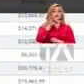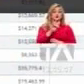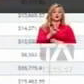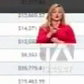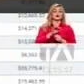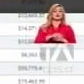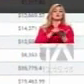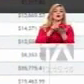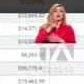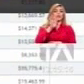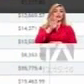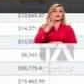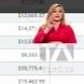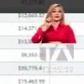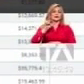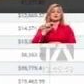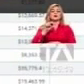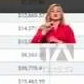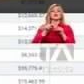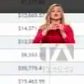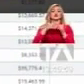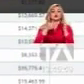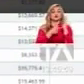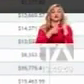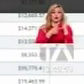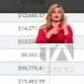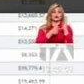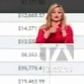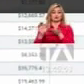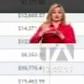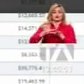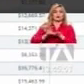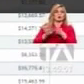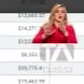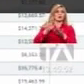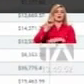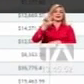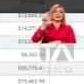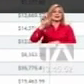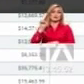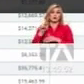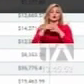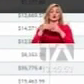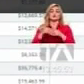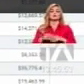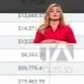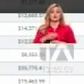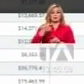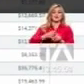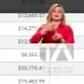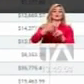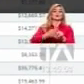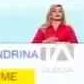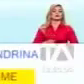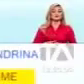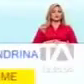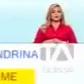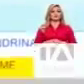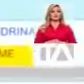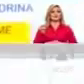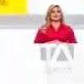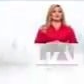canceló $47 mil de impuestos, es decir, sus ingresos fueron de alrededor de $23 mil mensuales.